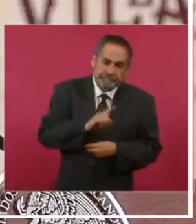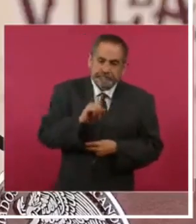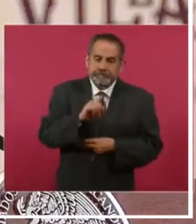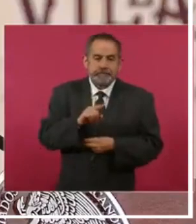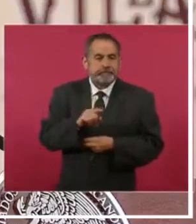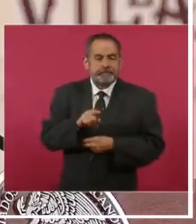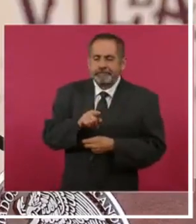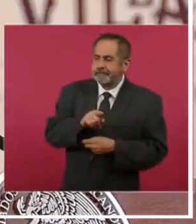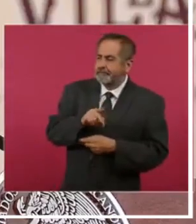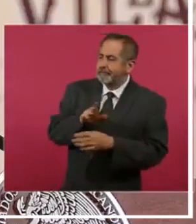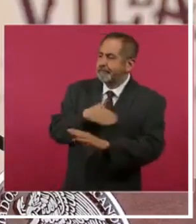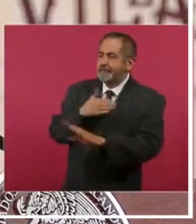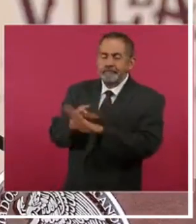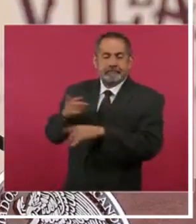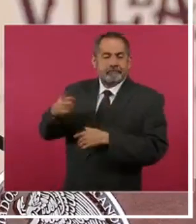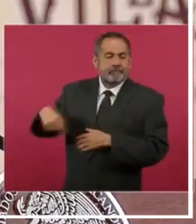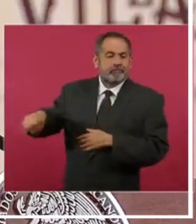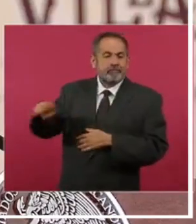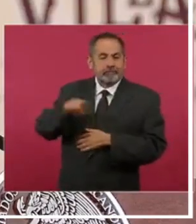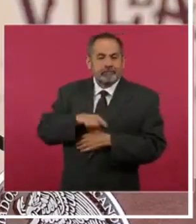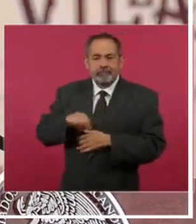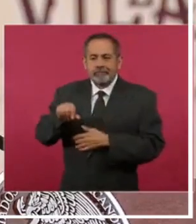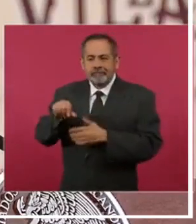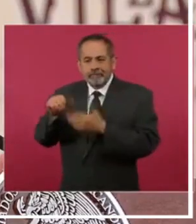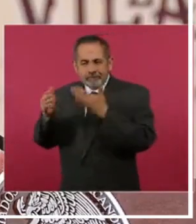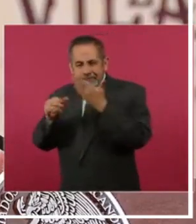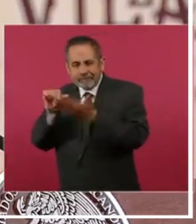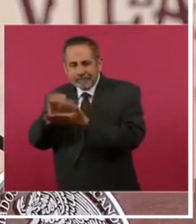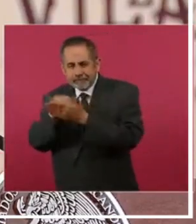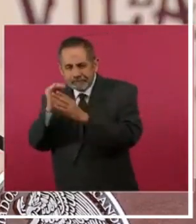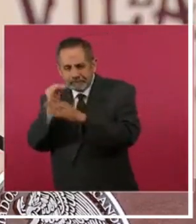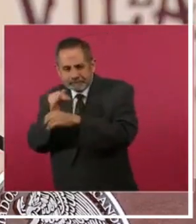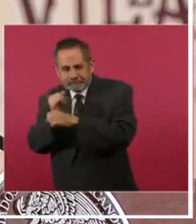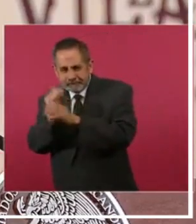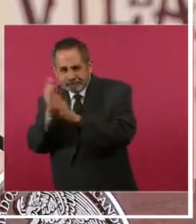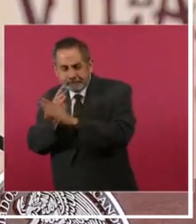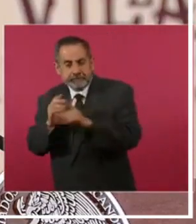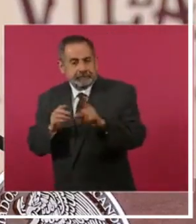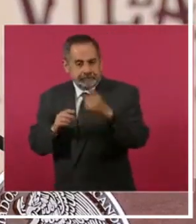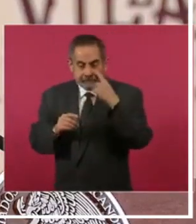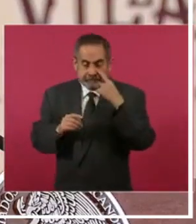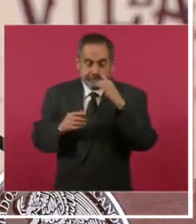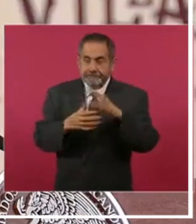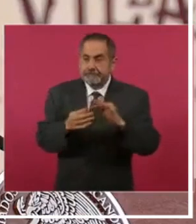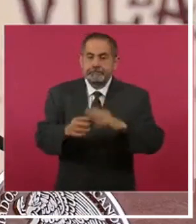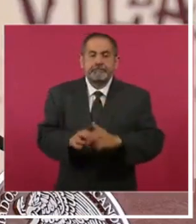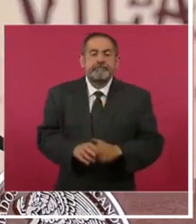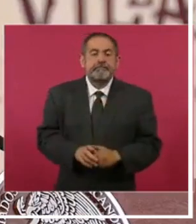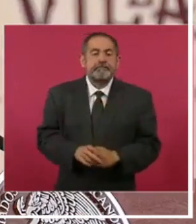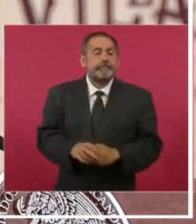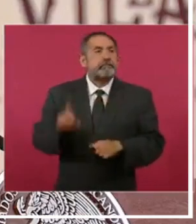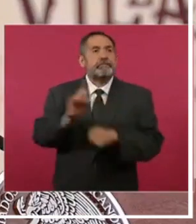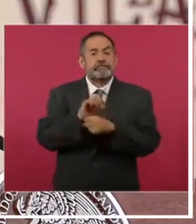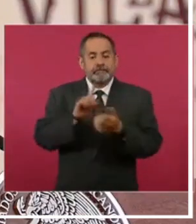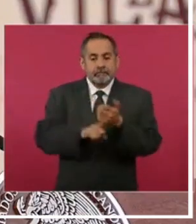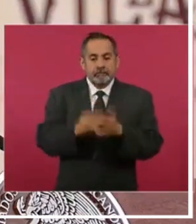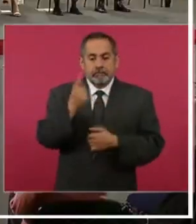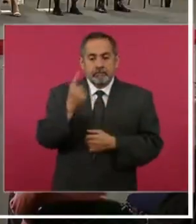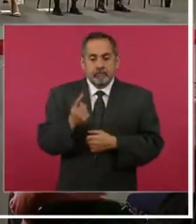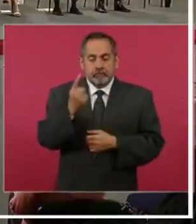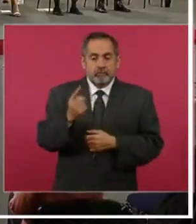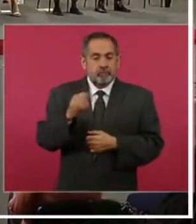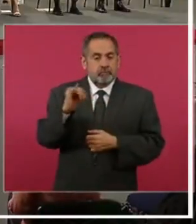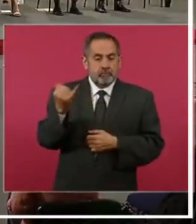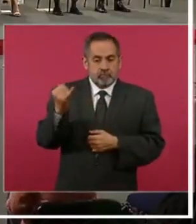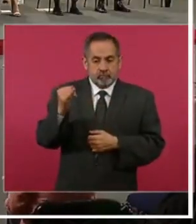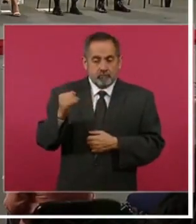Inteligencia y las elecciones del Estado de México. Esta está buenísima. Todo inició el primero de junio cuando